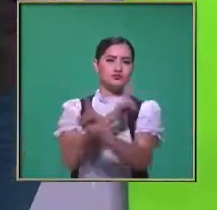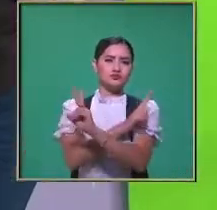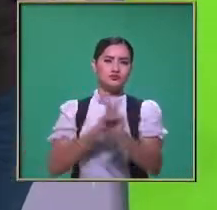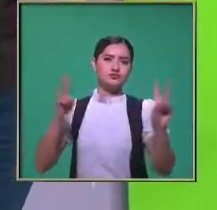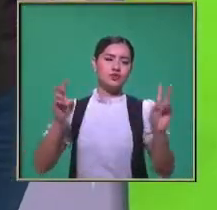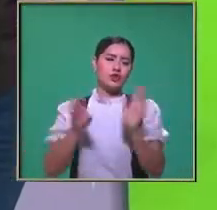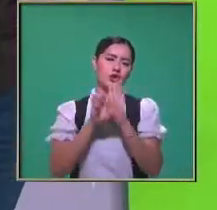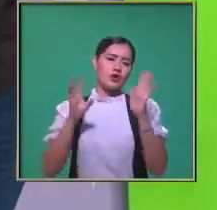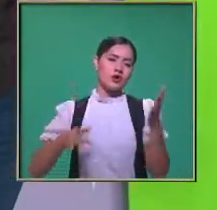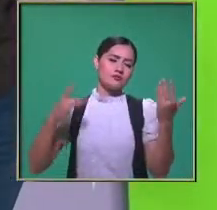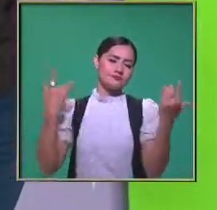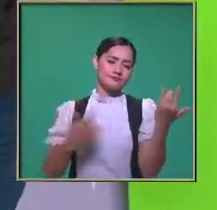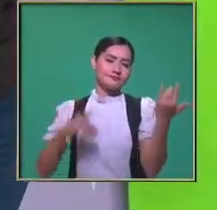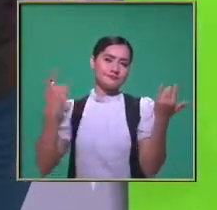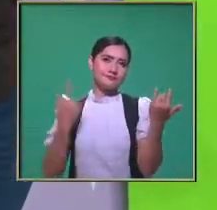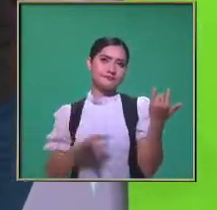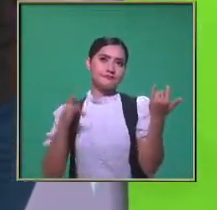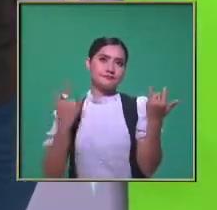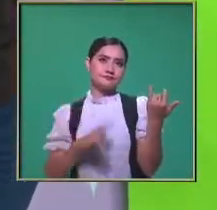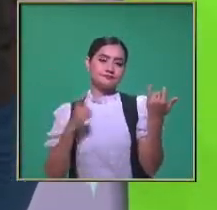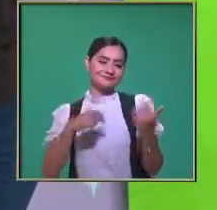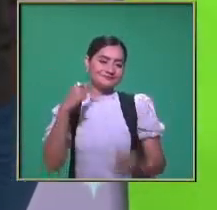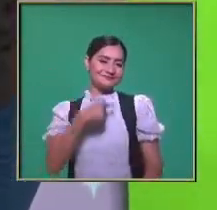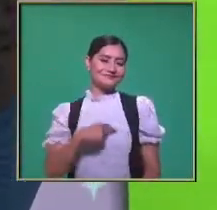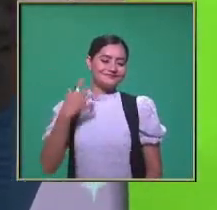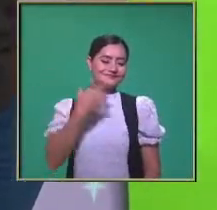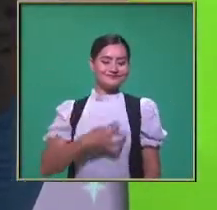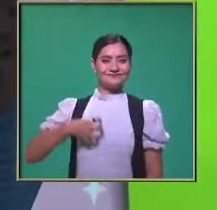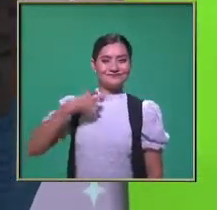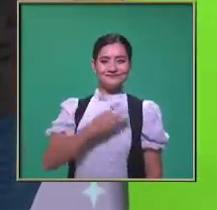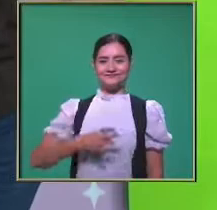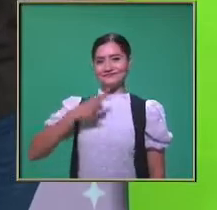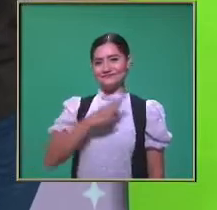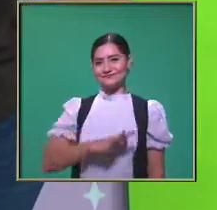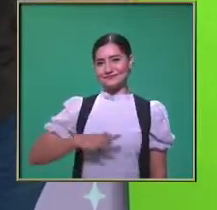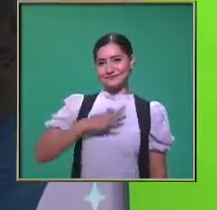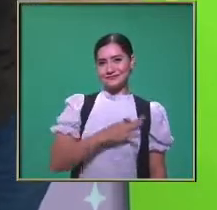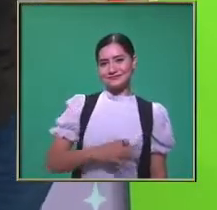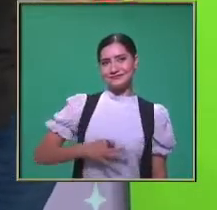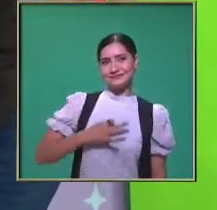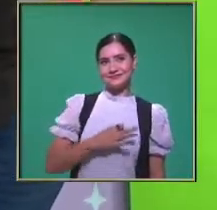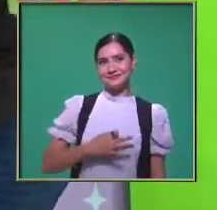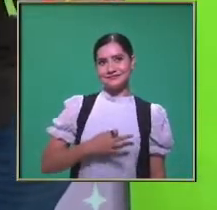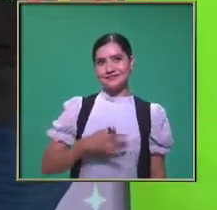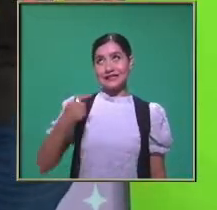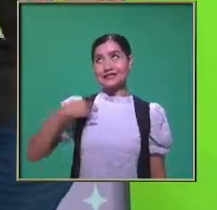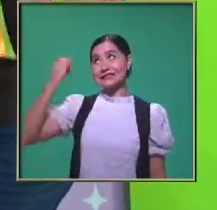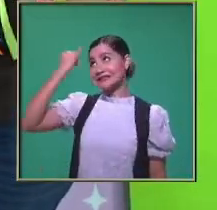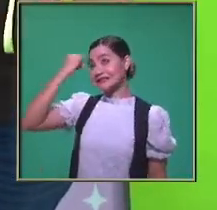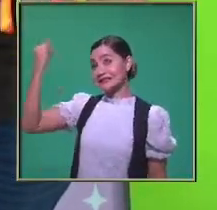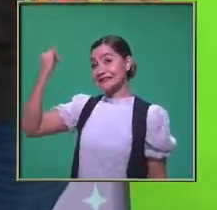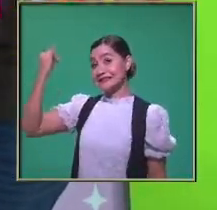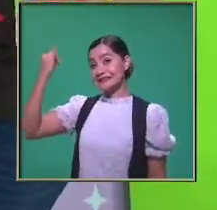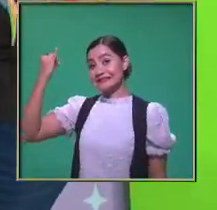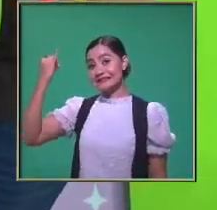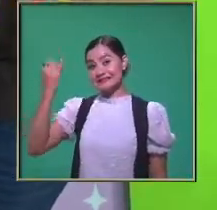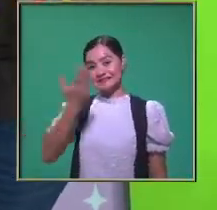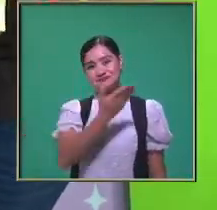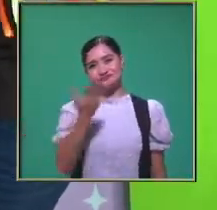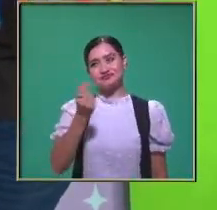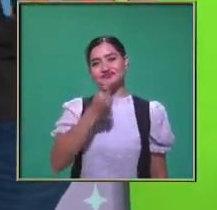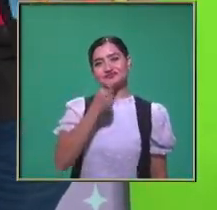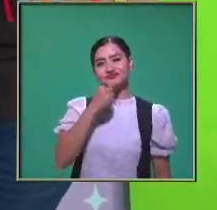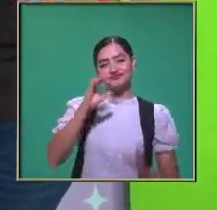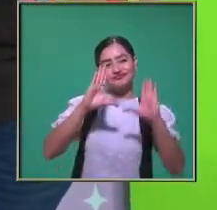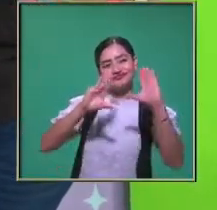instrumento. Estoy feliz y estoy contento. Se me ocurrió eso. Yo lo quise hacer para los más pequeños,